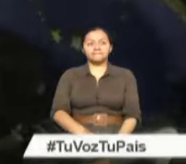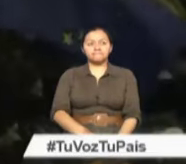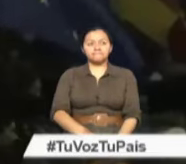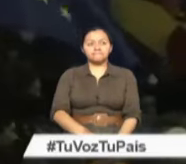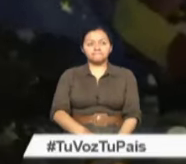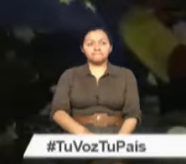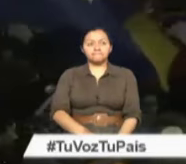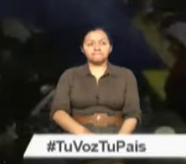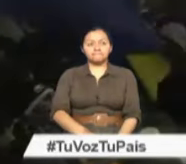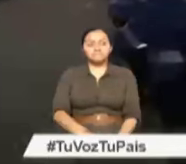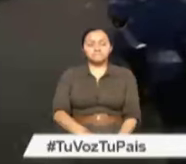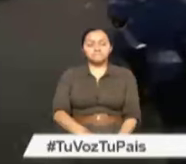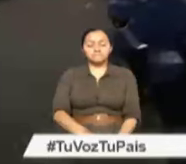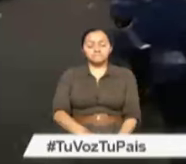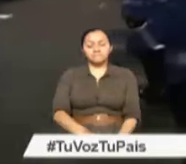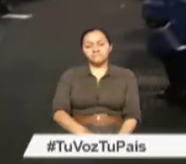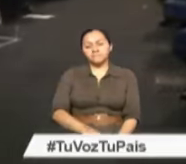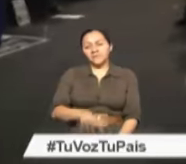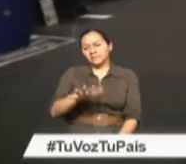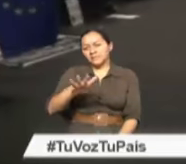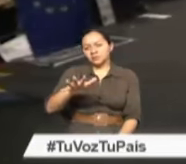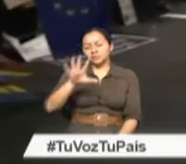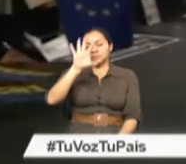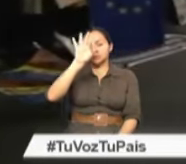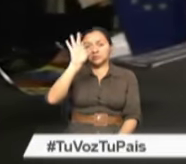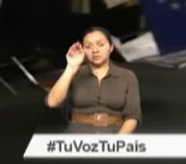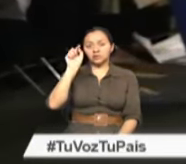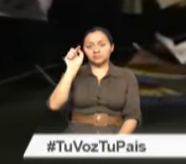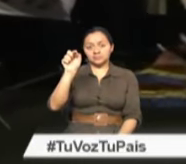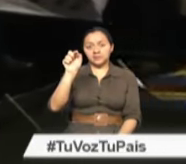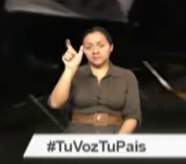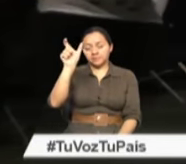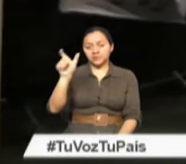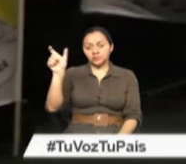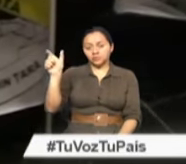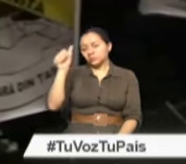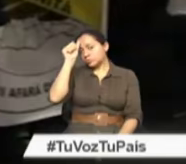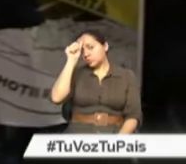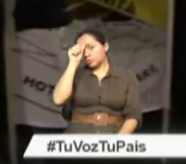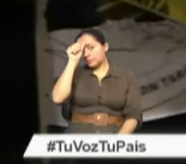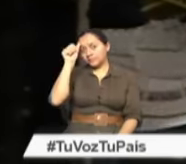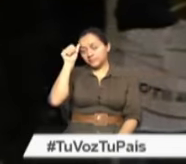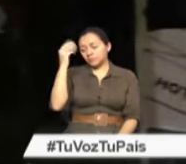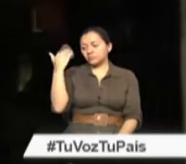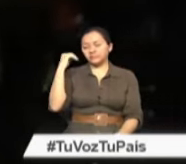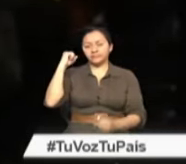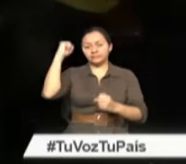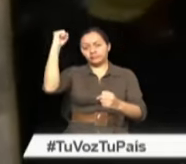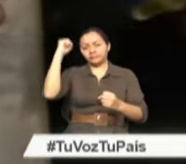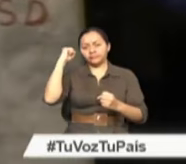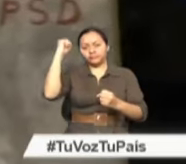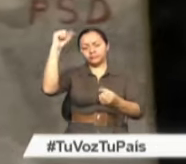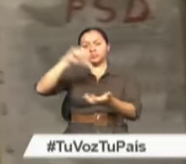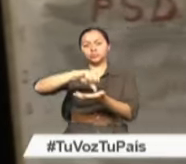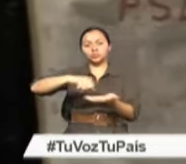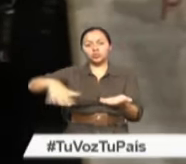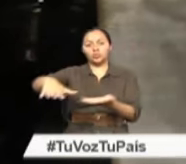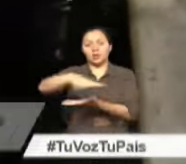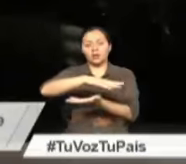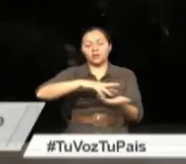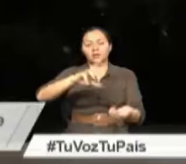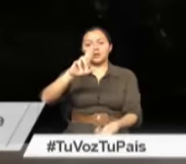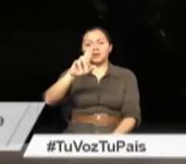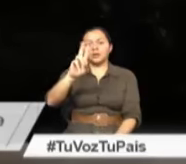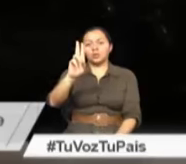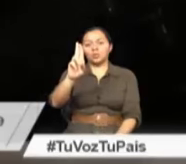ejecutivo. Cerca de medio millón de personas salieron el domingo a las calles de Bucarest y otras ciudades de Rumania para celebrar la victoria de las